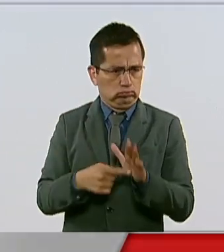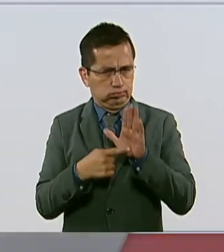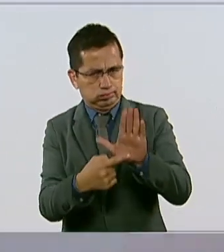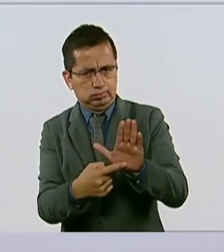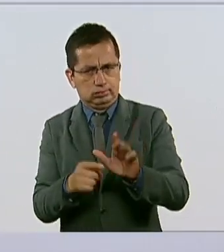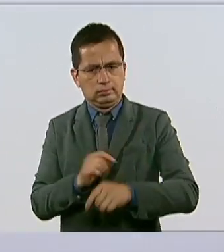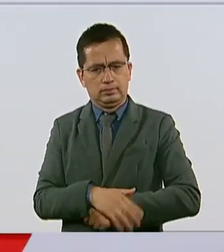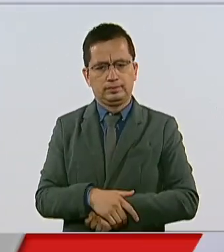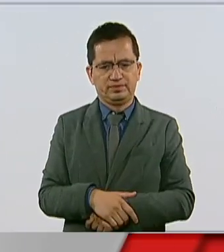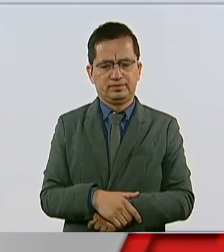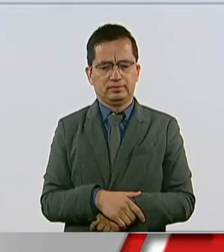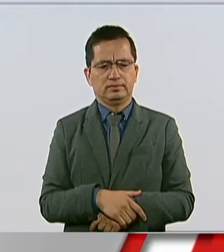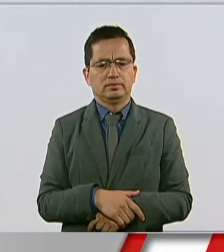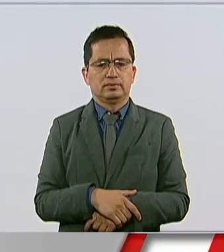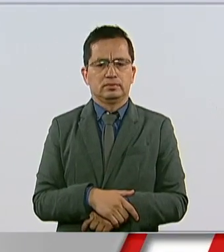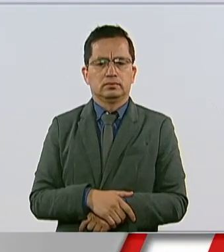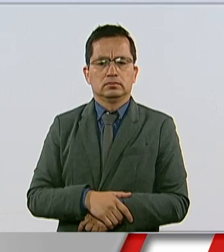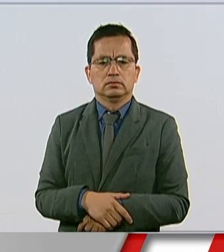No